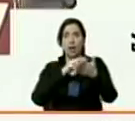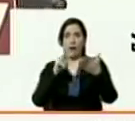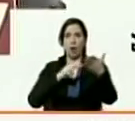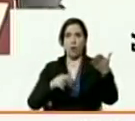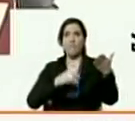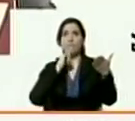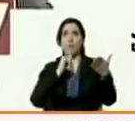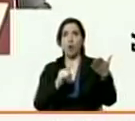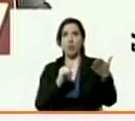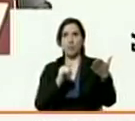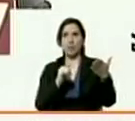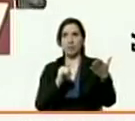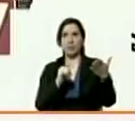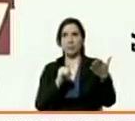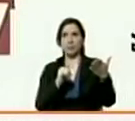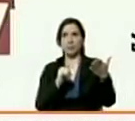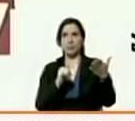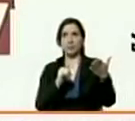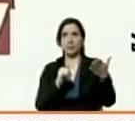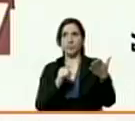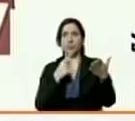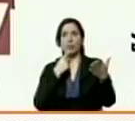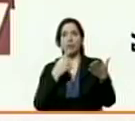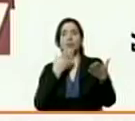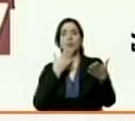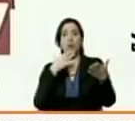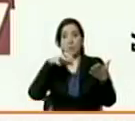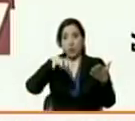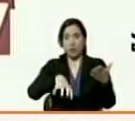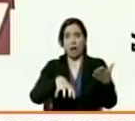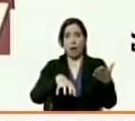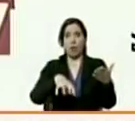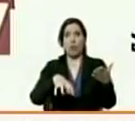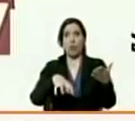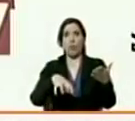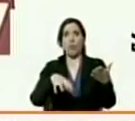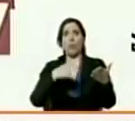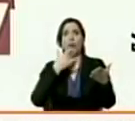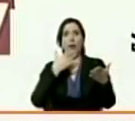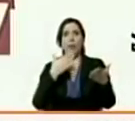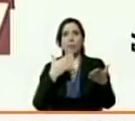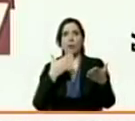nosotros leemos esto y decimos, el estado tal está retardado.